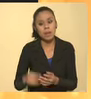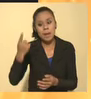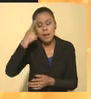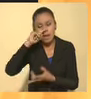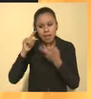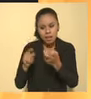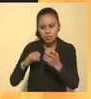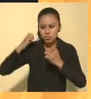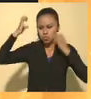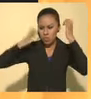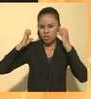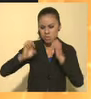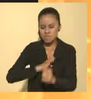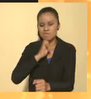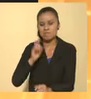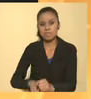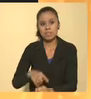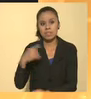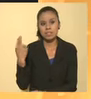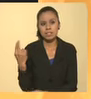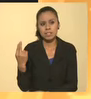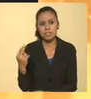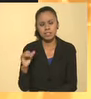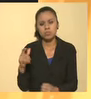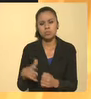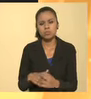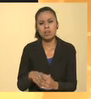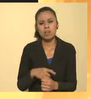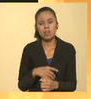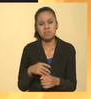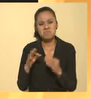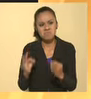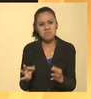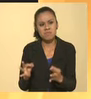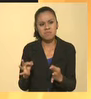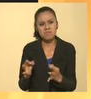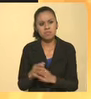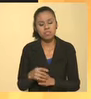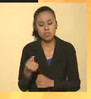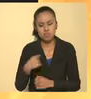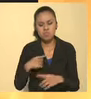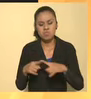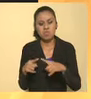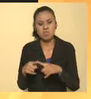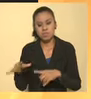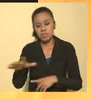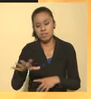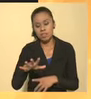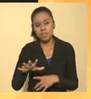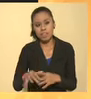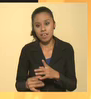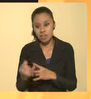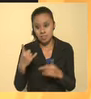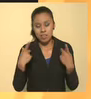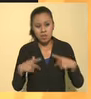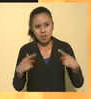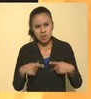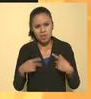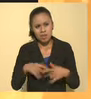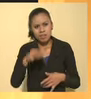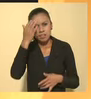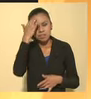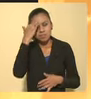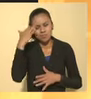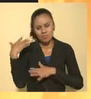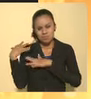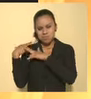evento sea realmente especial, necesitamos un ambiente adecuado. Y bueno, para eso me di a la tarea de buscar a una experta que de verdad tiene una gran